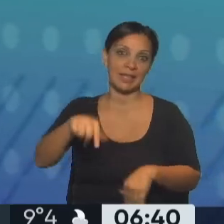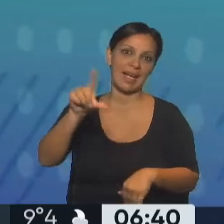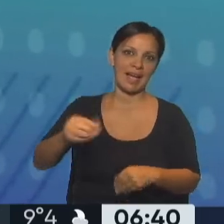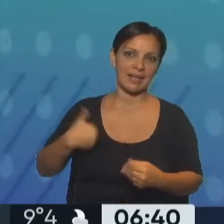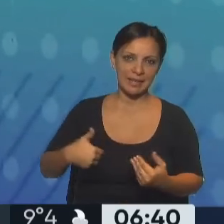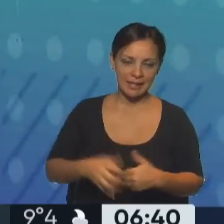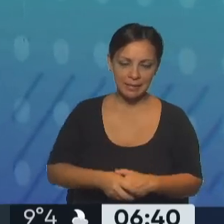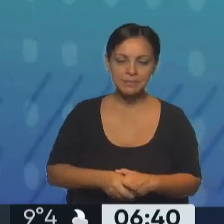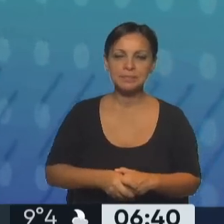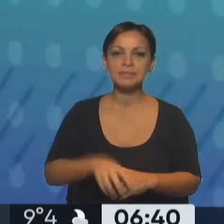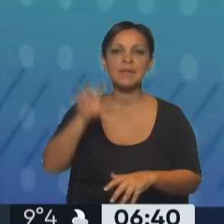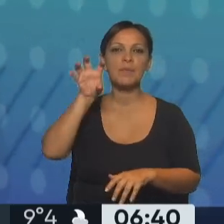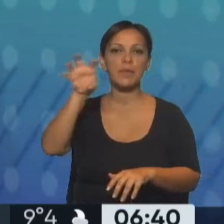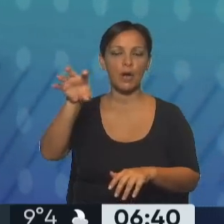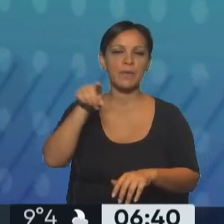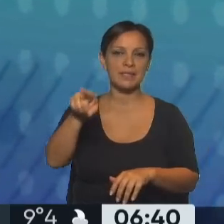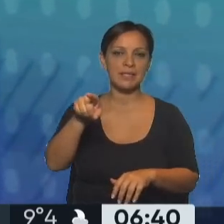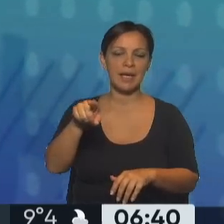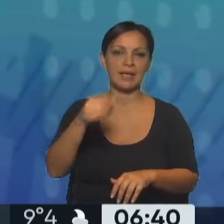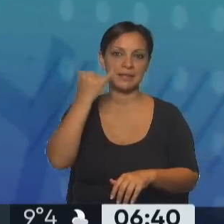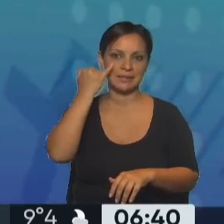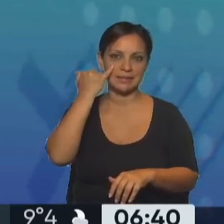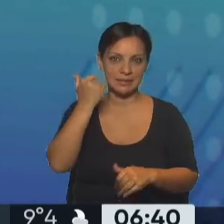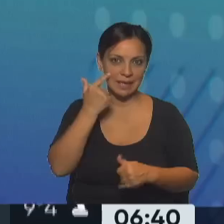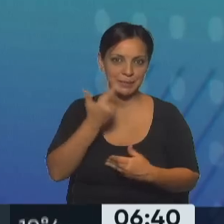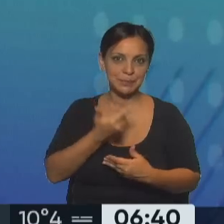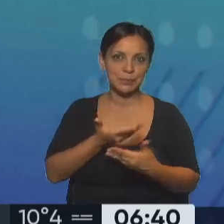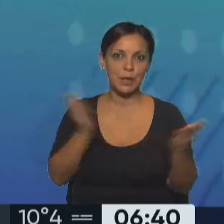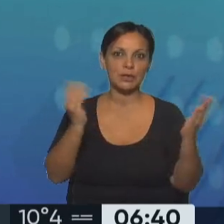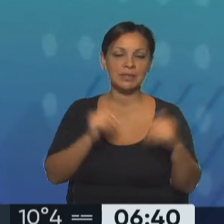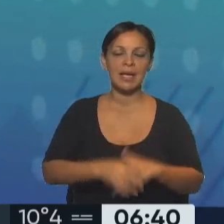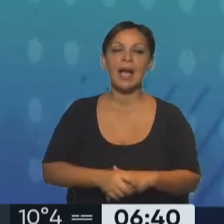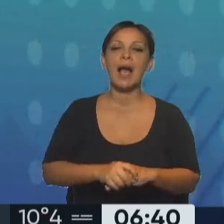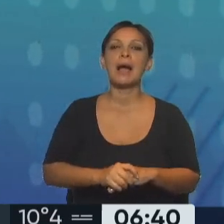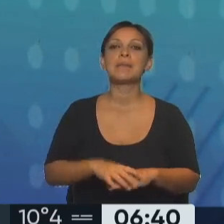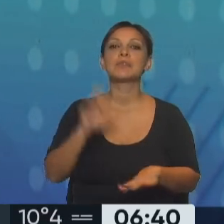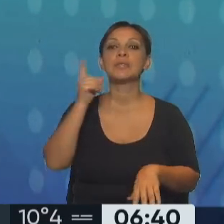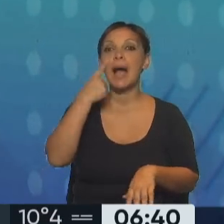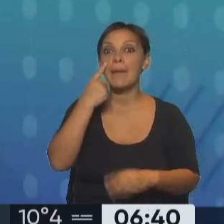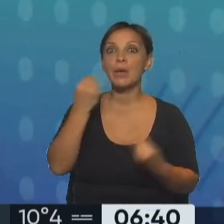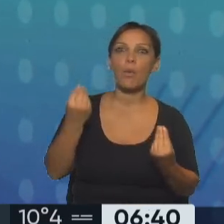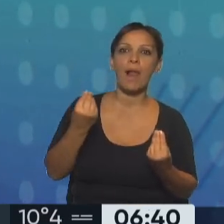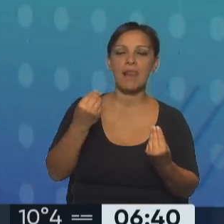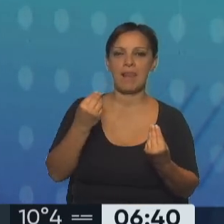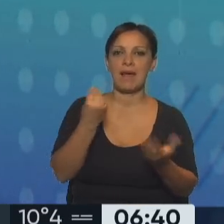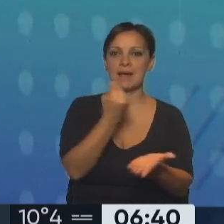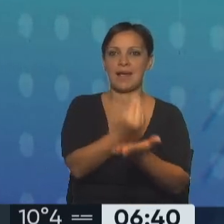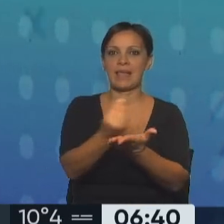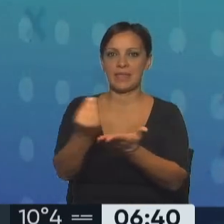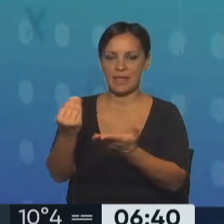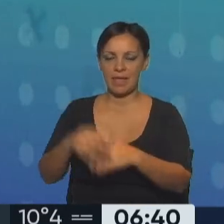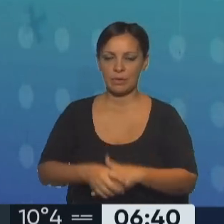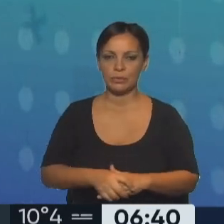Argentina. Se trata justamente de la provincia que ya compartimos con ustedes en función de cada uno de los candidatos que se presentan por